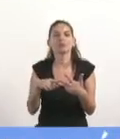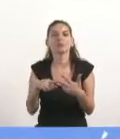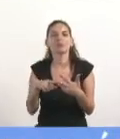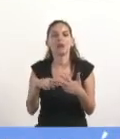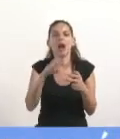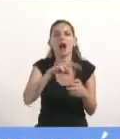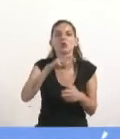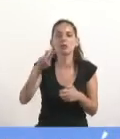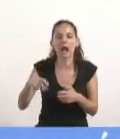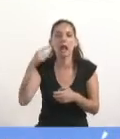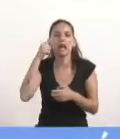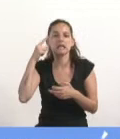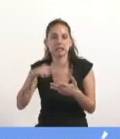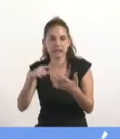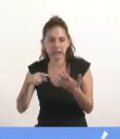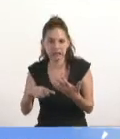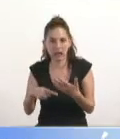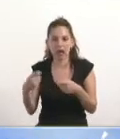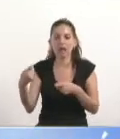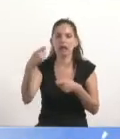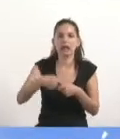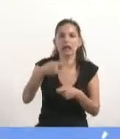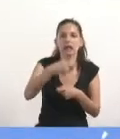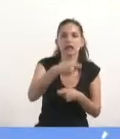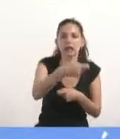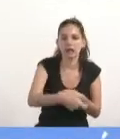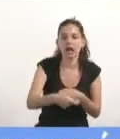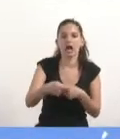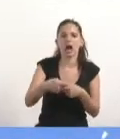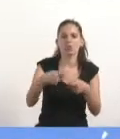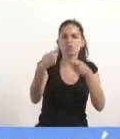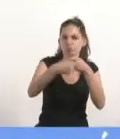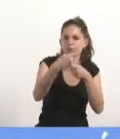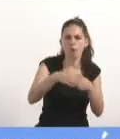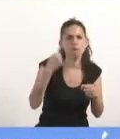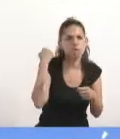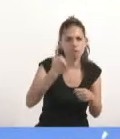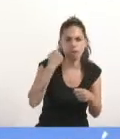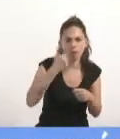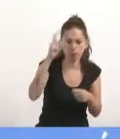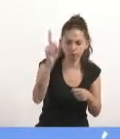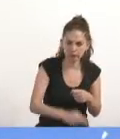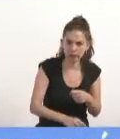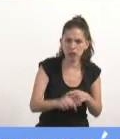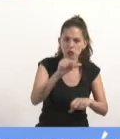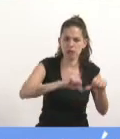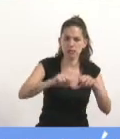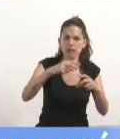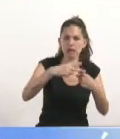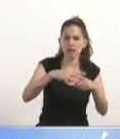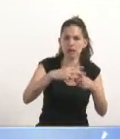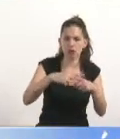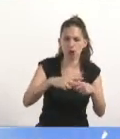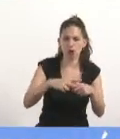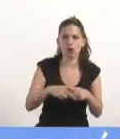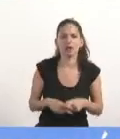Australia, China mismo, invierten fuertemente en ciencia y tecnología, en investigación, obviamente